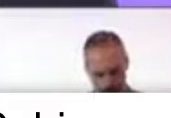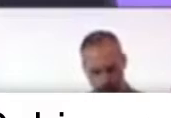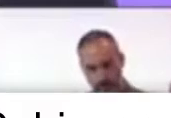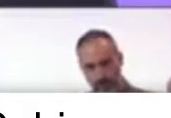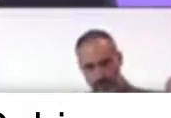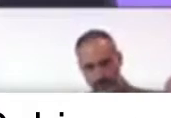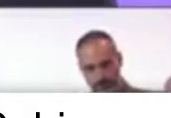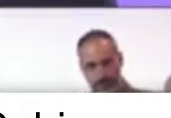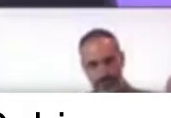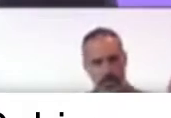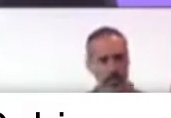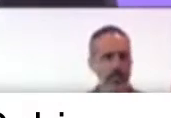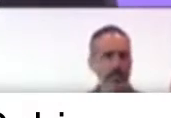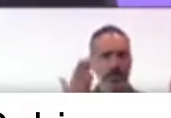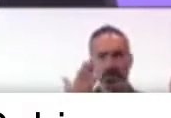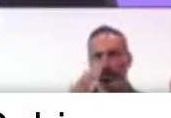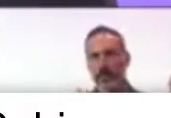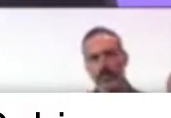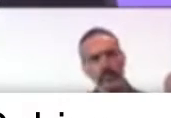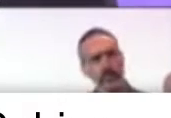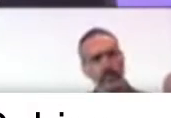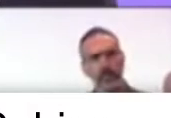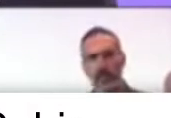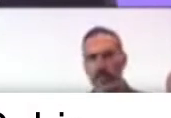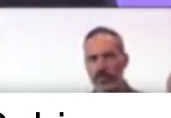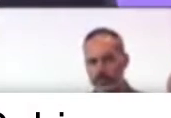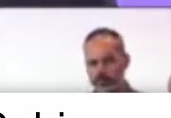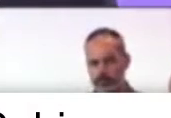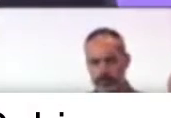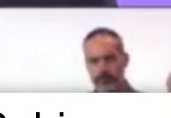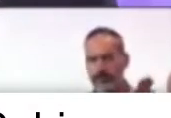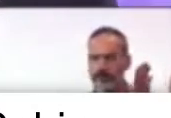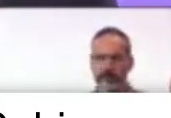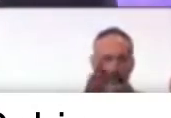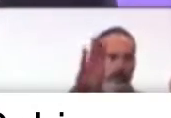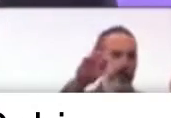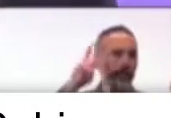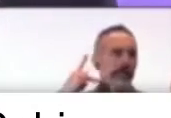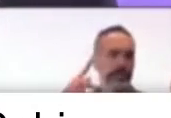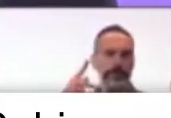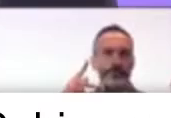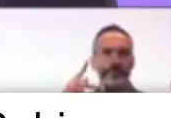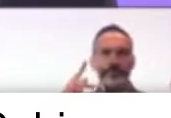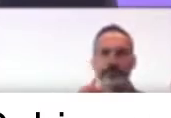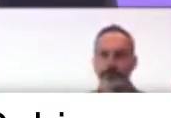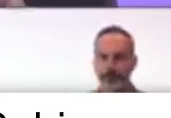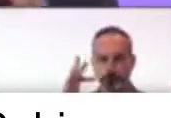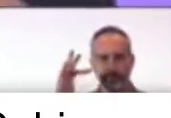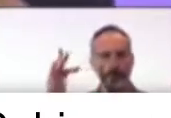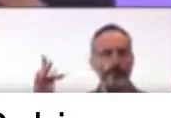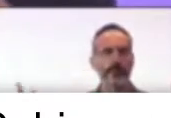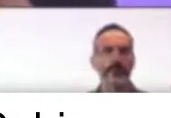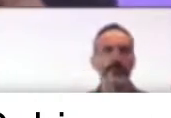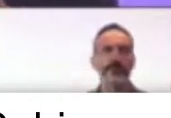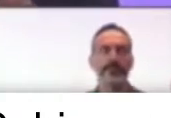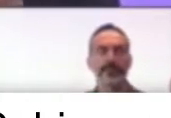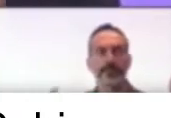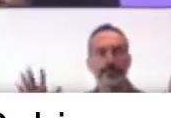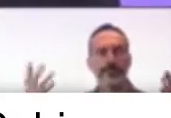corazón, vamos con todo a seguir corrigiendo el rumbo de Puebla. Muchas gracias.